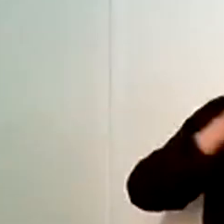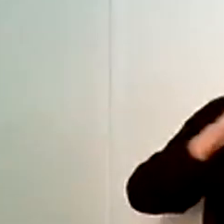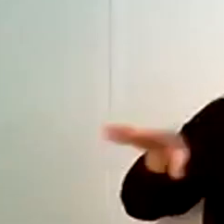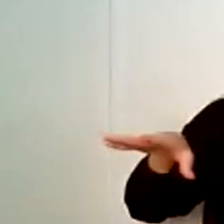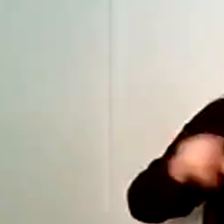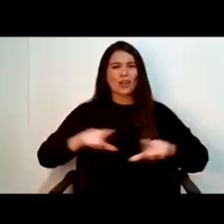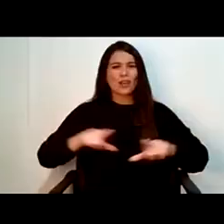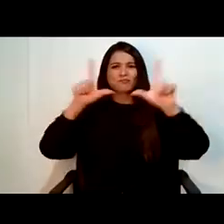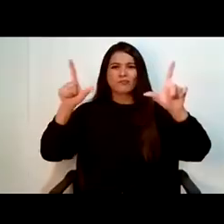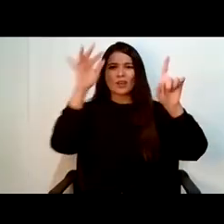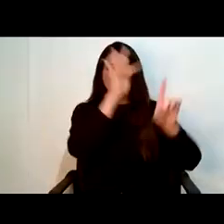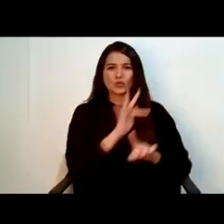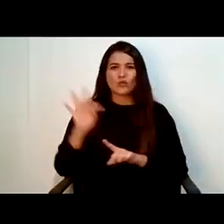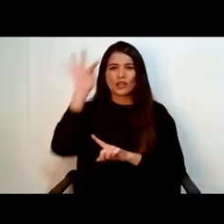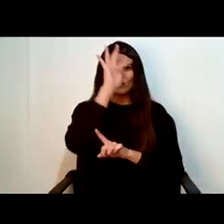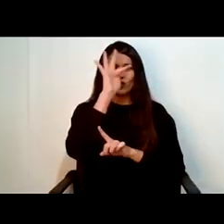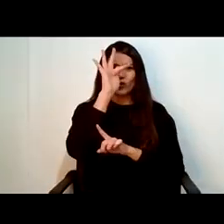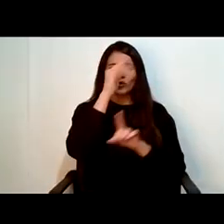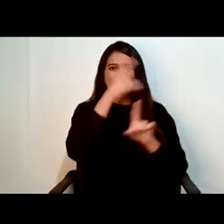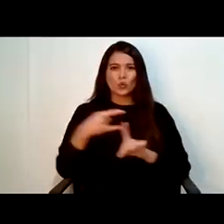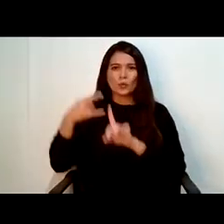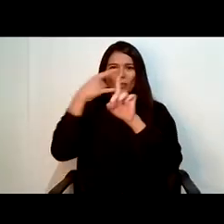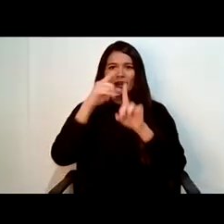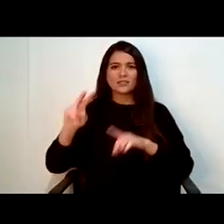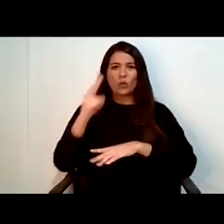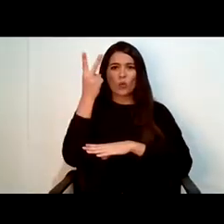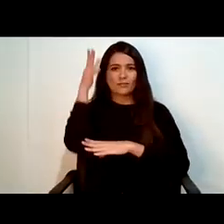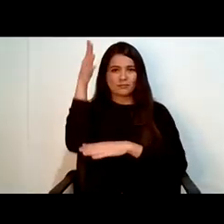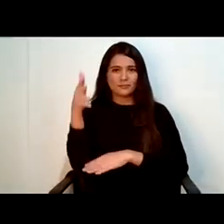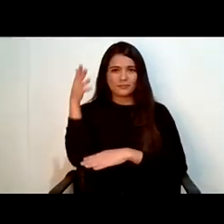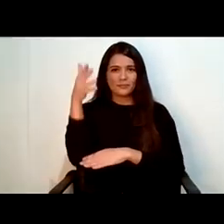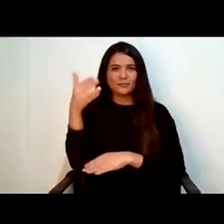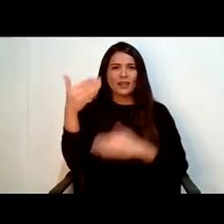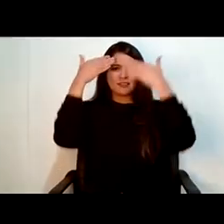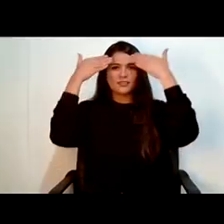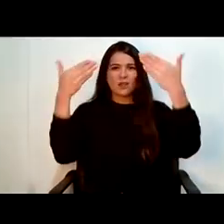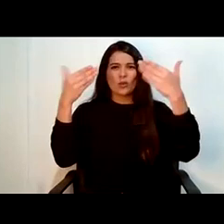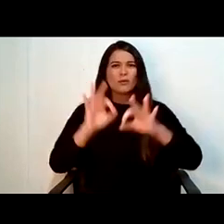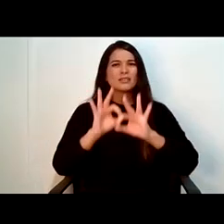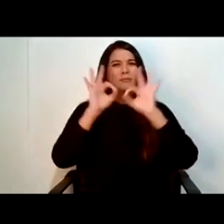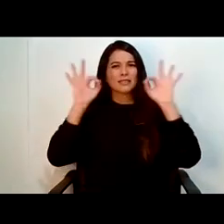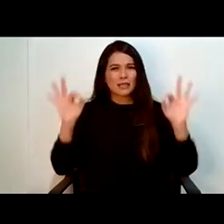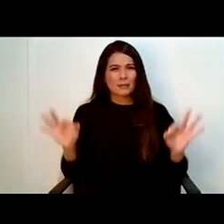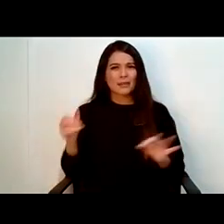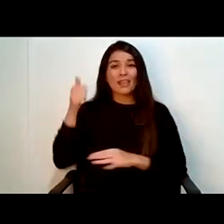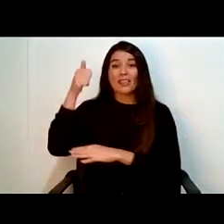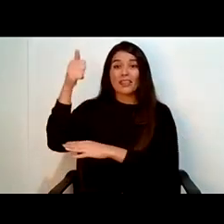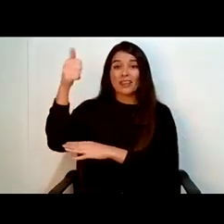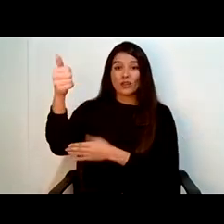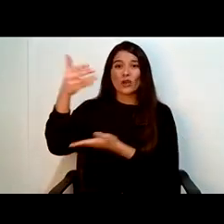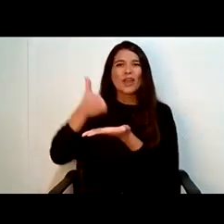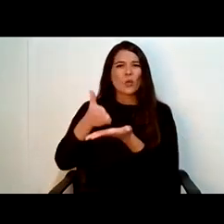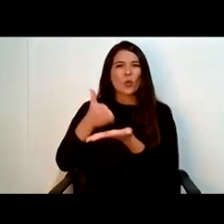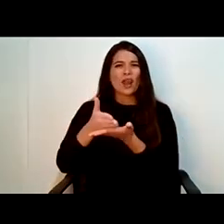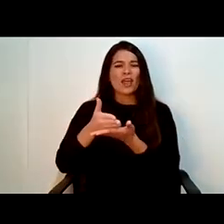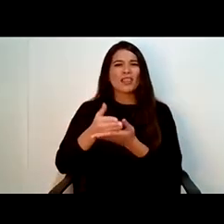vía Zoom y Facebook de esta segunda jornada. Saludamos muy especialmente a el director de la Escuela de Educación